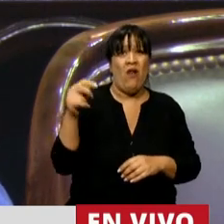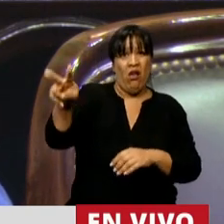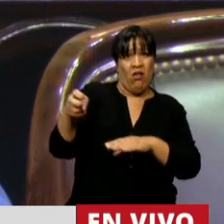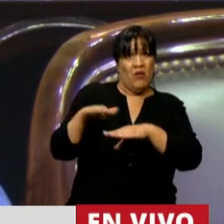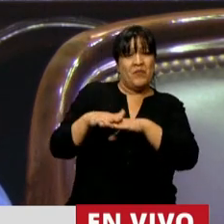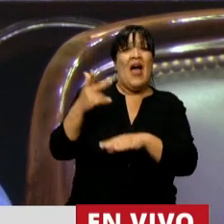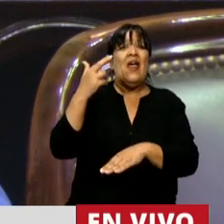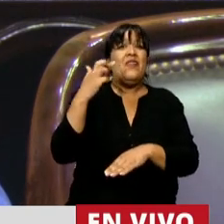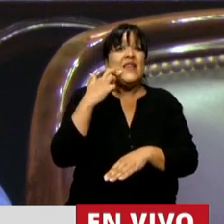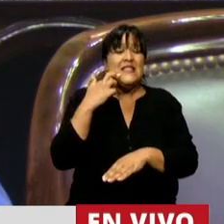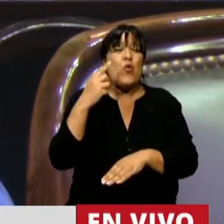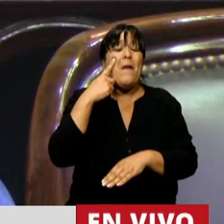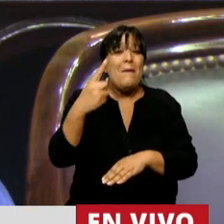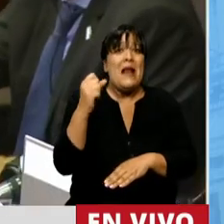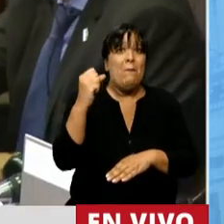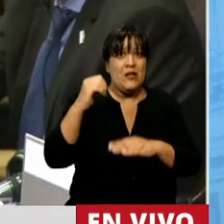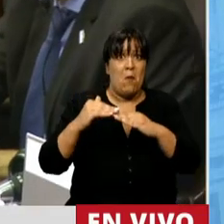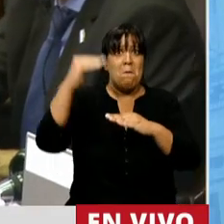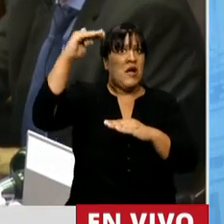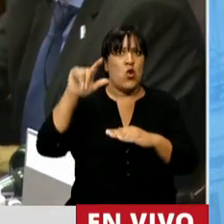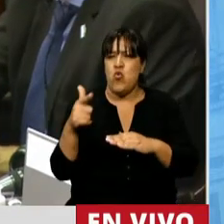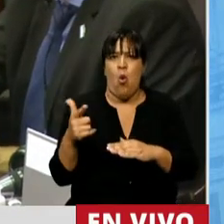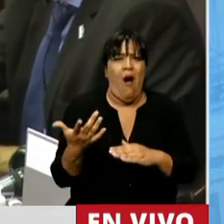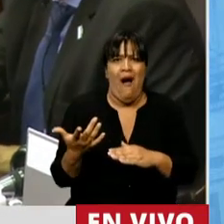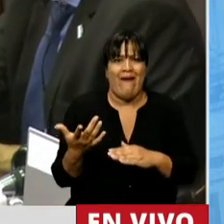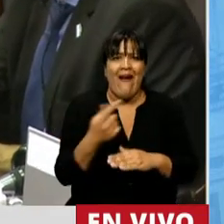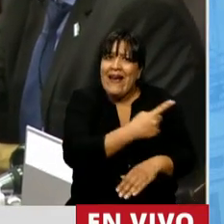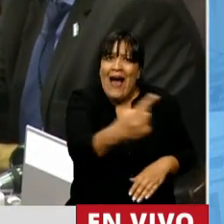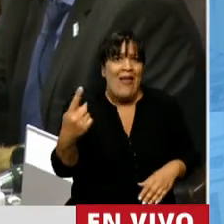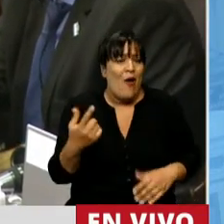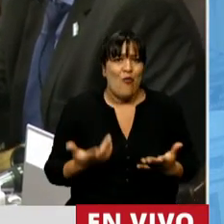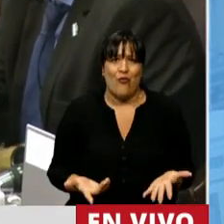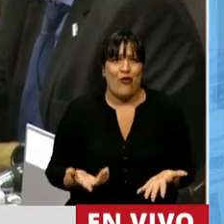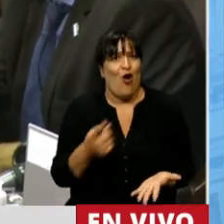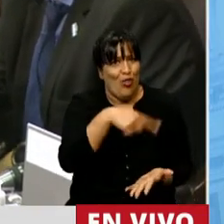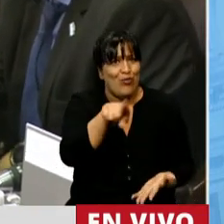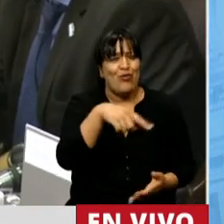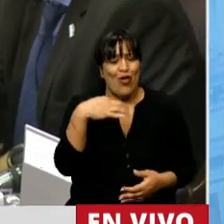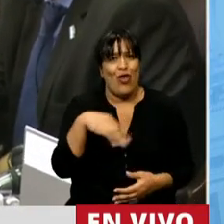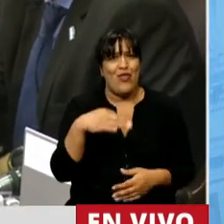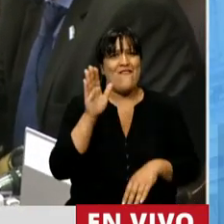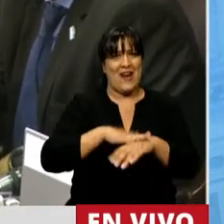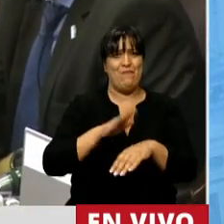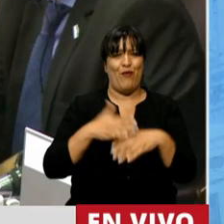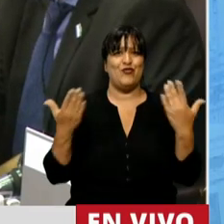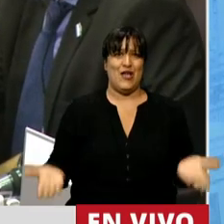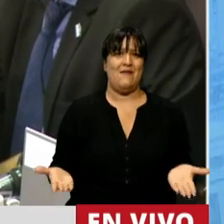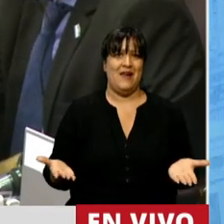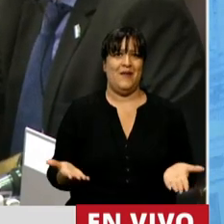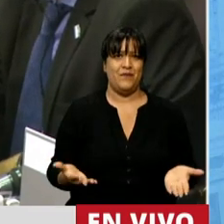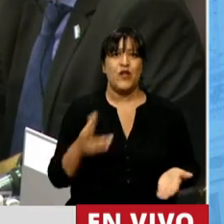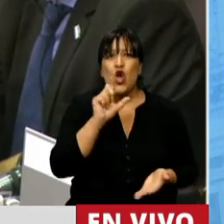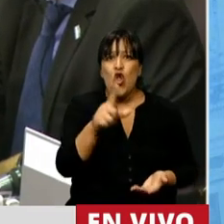supere los 19 mil pesos, y cada uno nos tendremos que hacer parte o cargo de la parte que nos